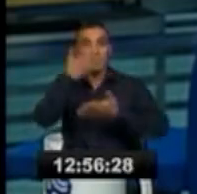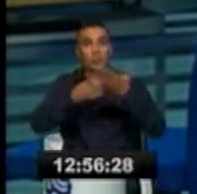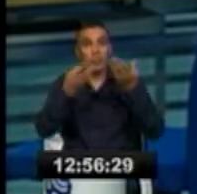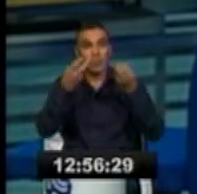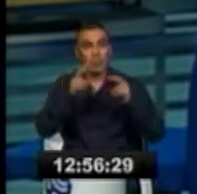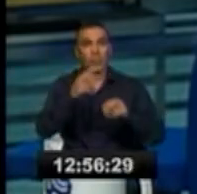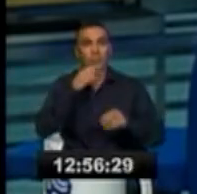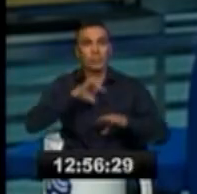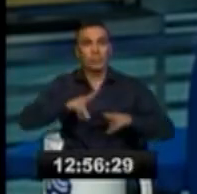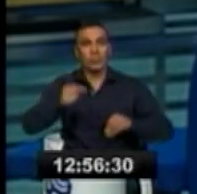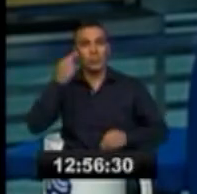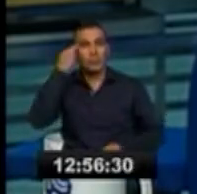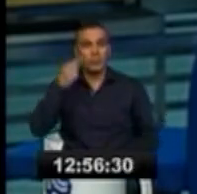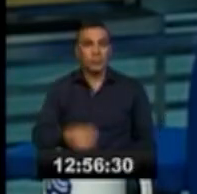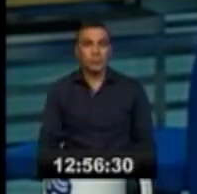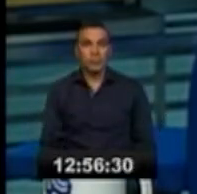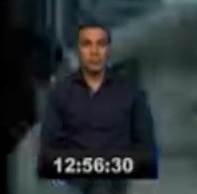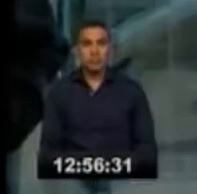cohecho.